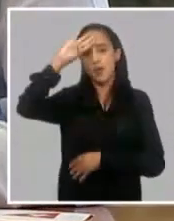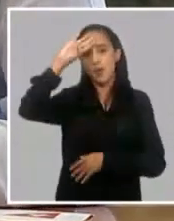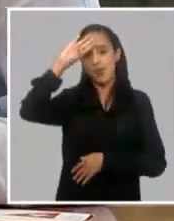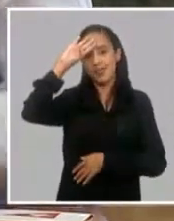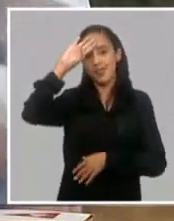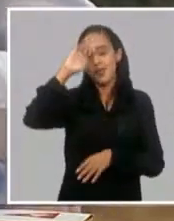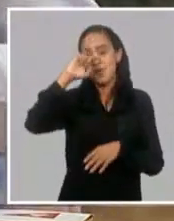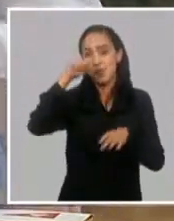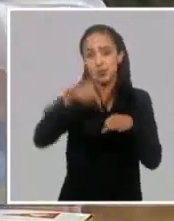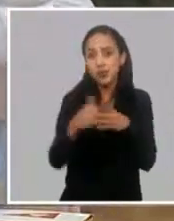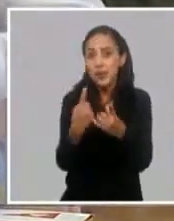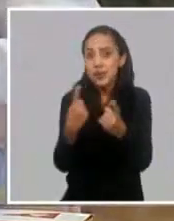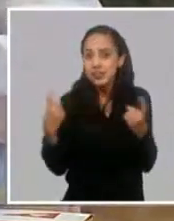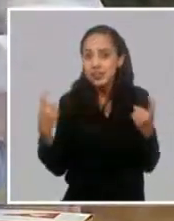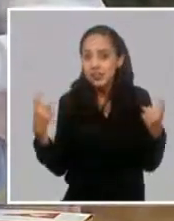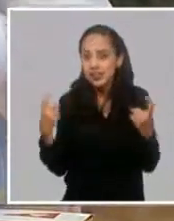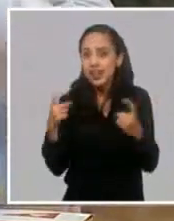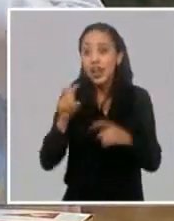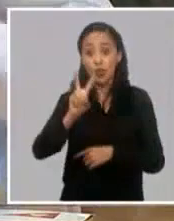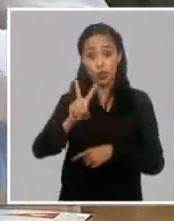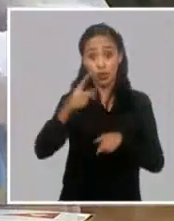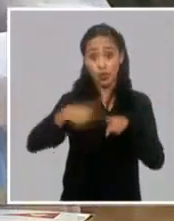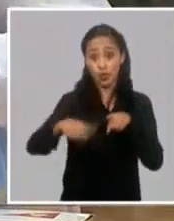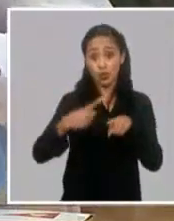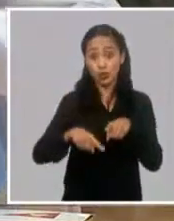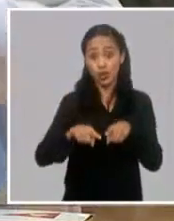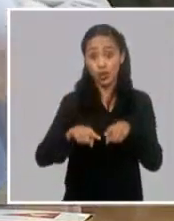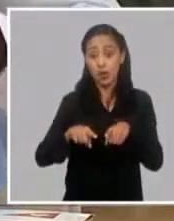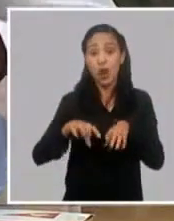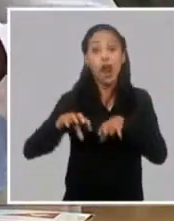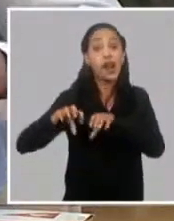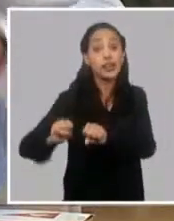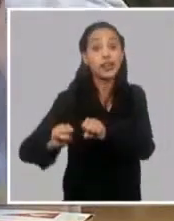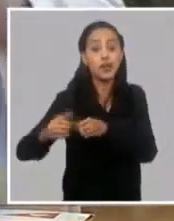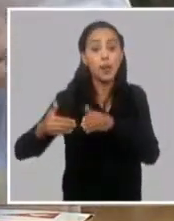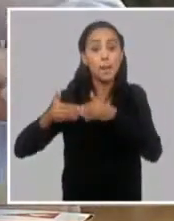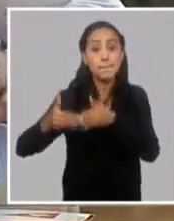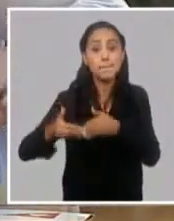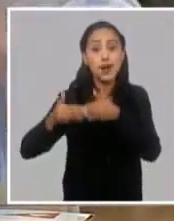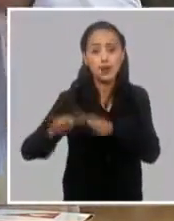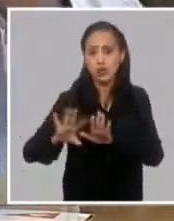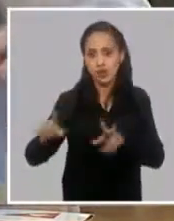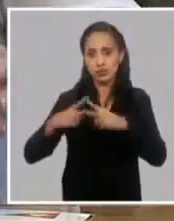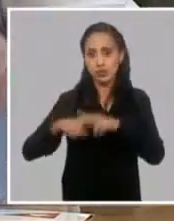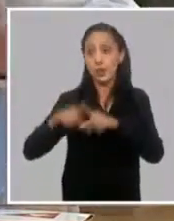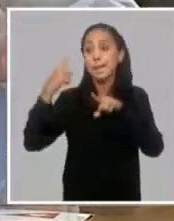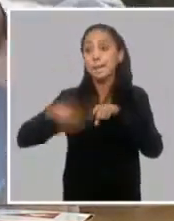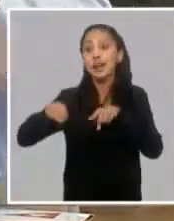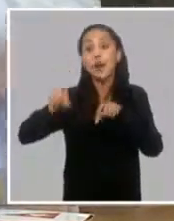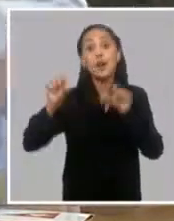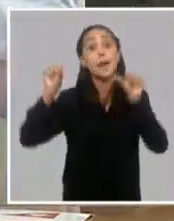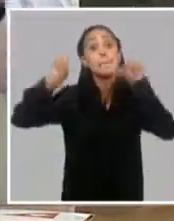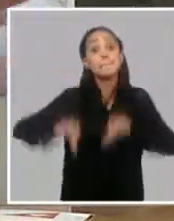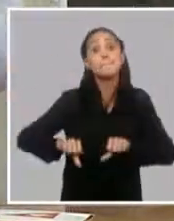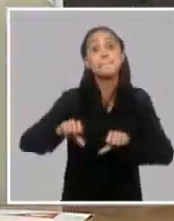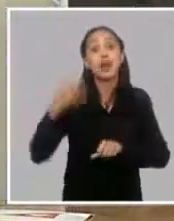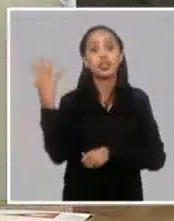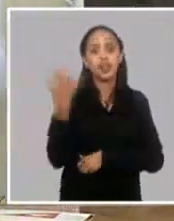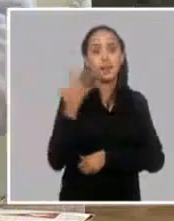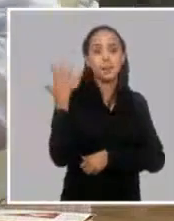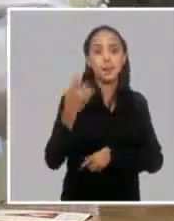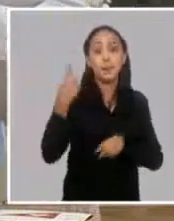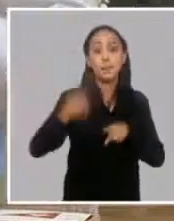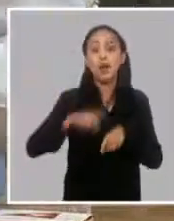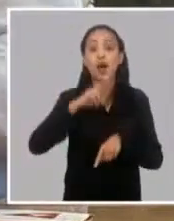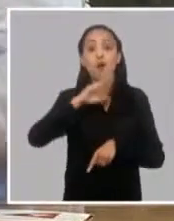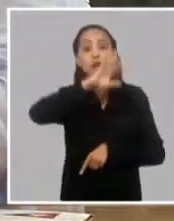con combustible. Aquí, además, dos cosas. Está retenido, ya eso se solucionó, pero ahora hay mal tiempo y por las marejadas no hemos podido